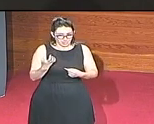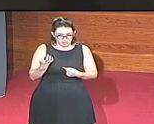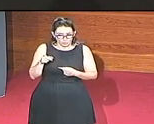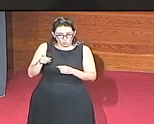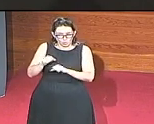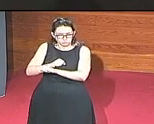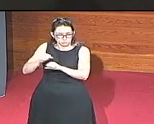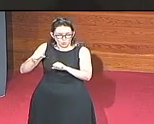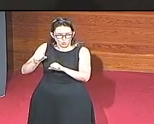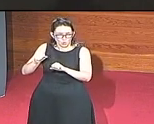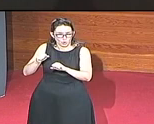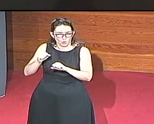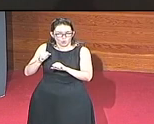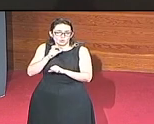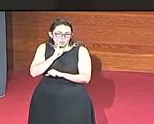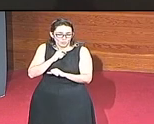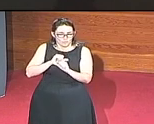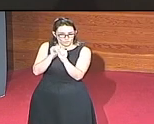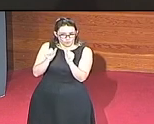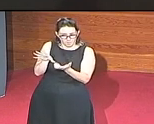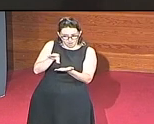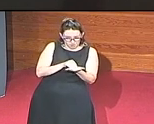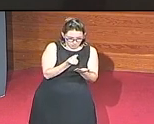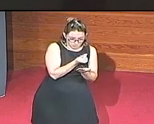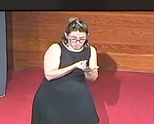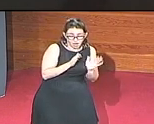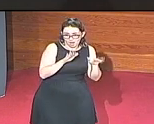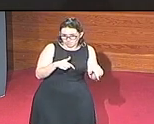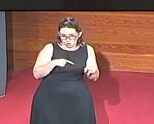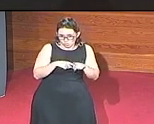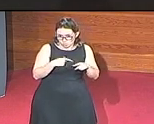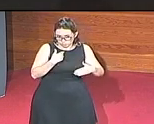y eso pues digo una soltura muy grande a la sección